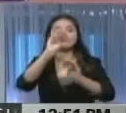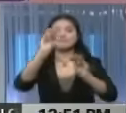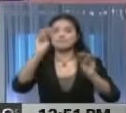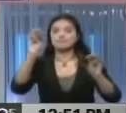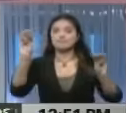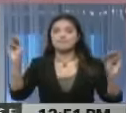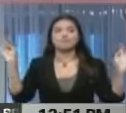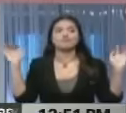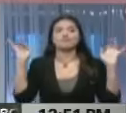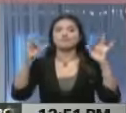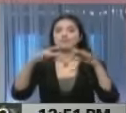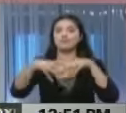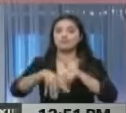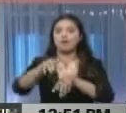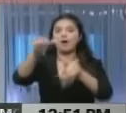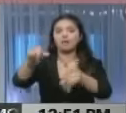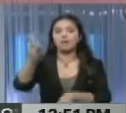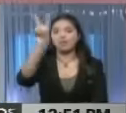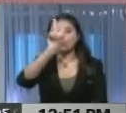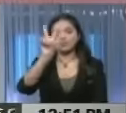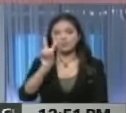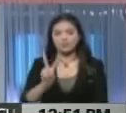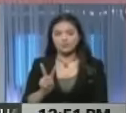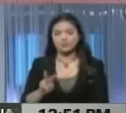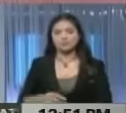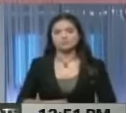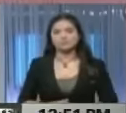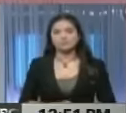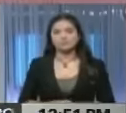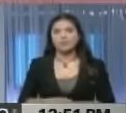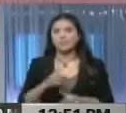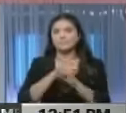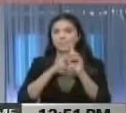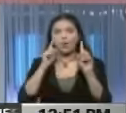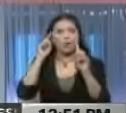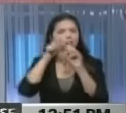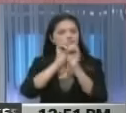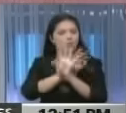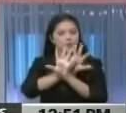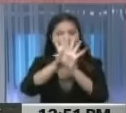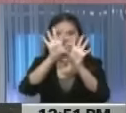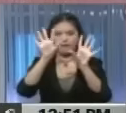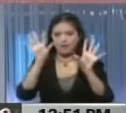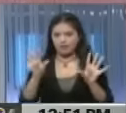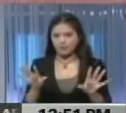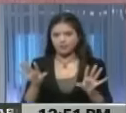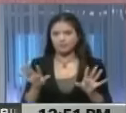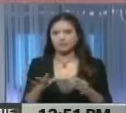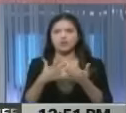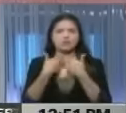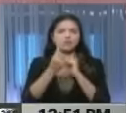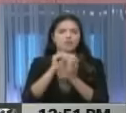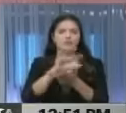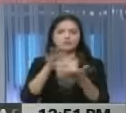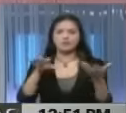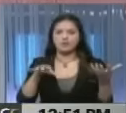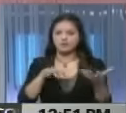una concentración en Venezuela con claros objetivos de